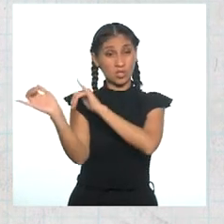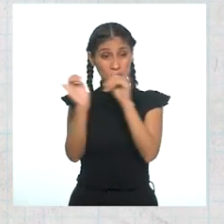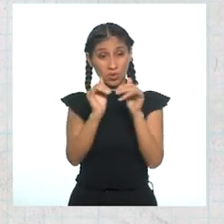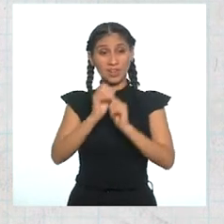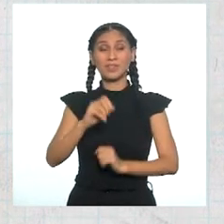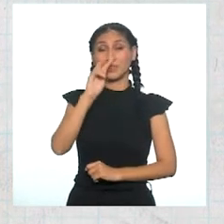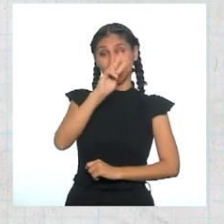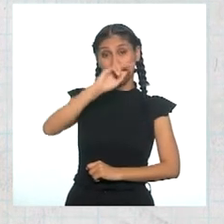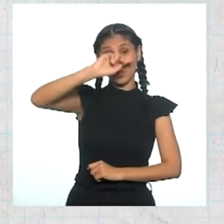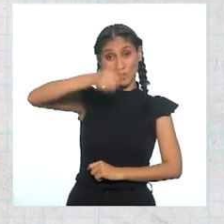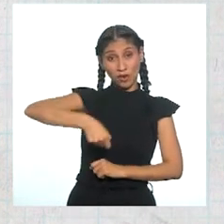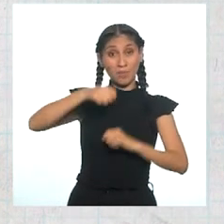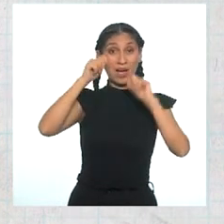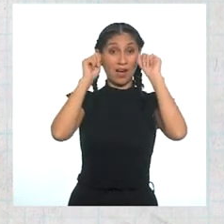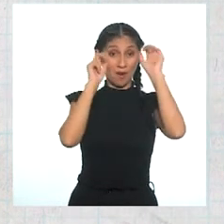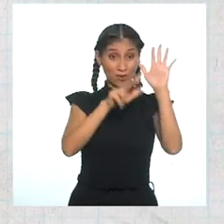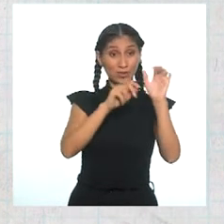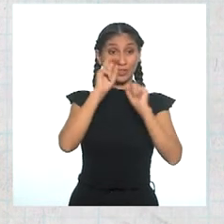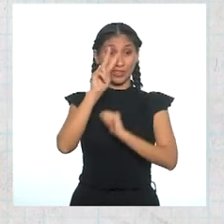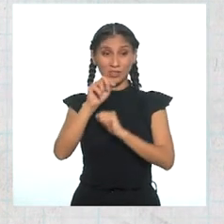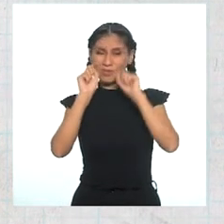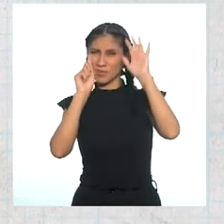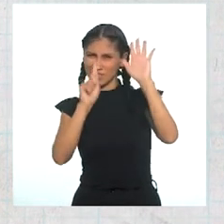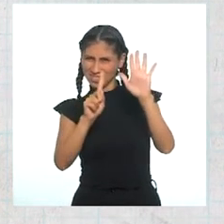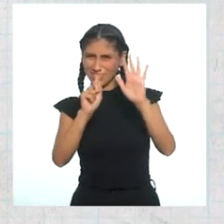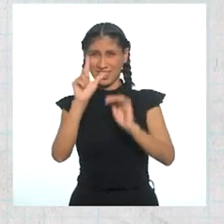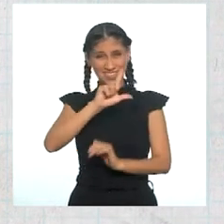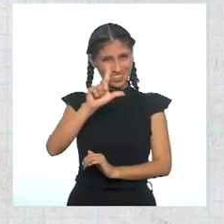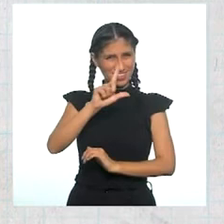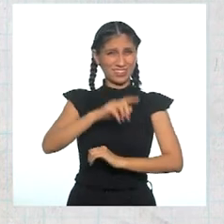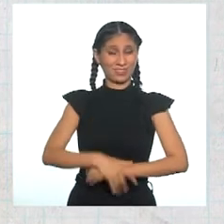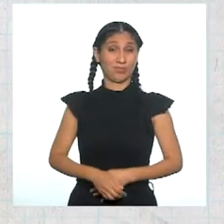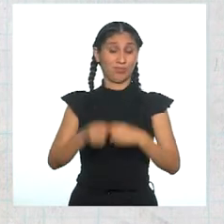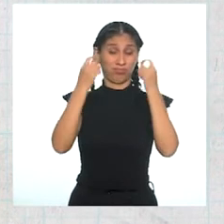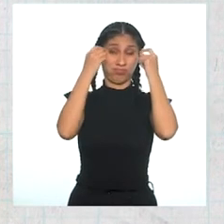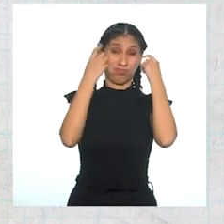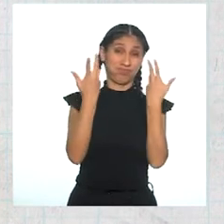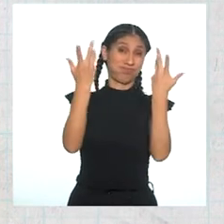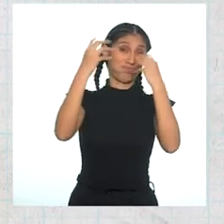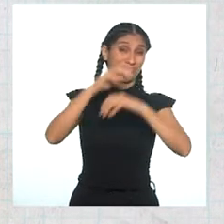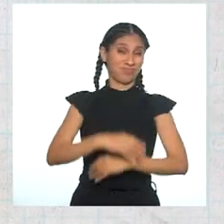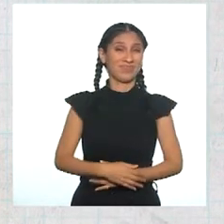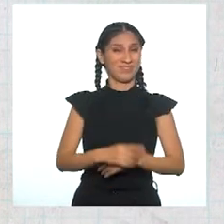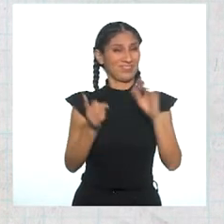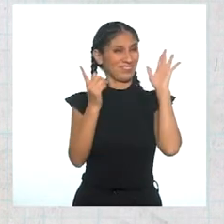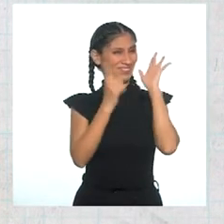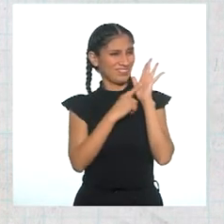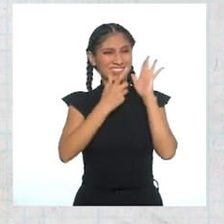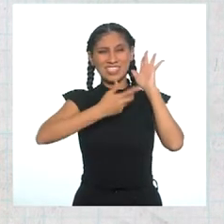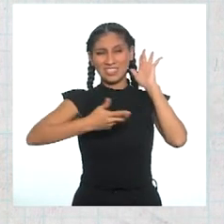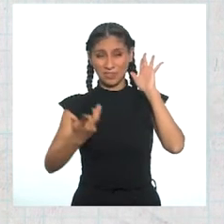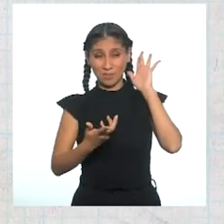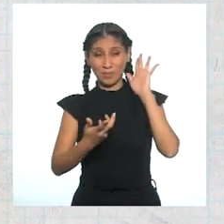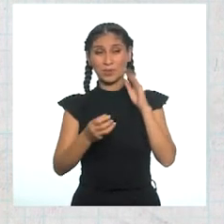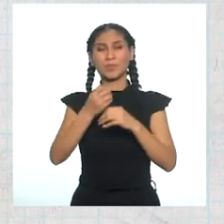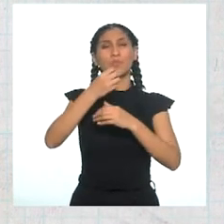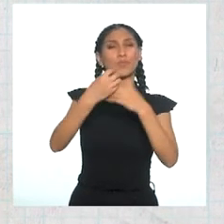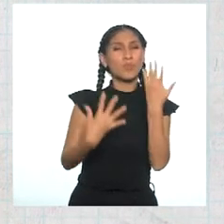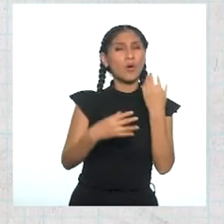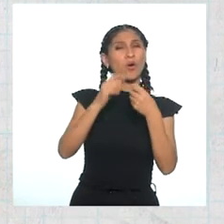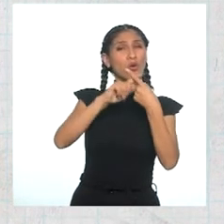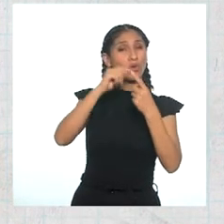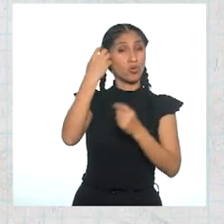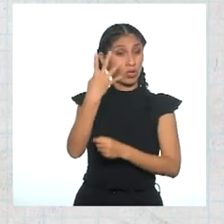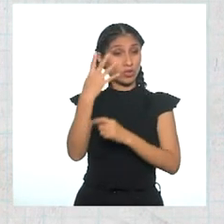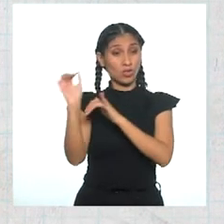tenemos 2,826 litros. Te pasaste. Entonces, por 4 nos